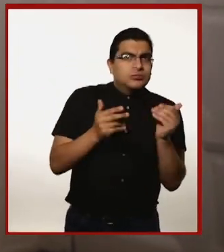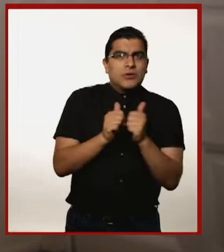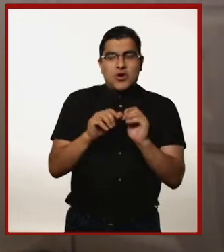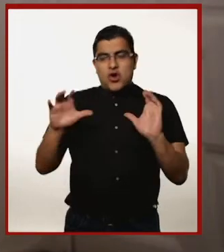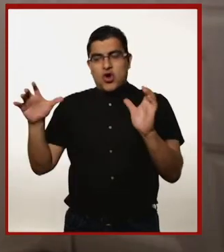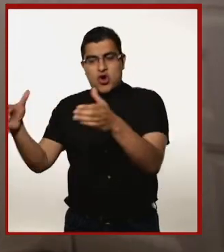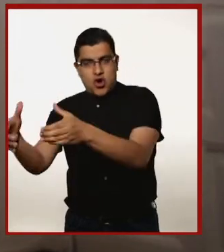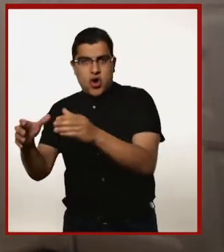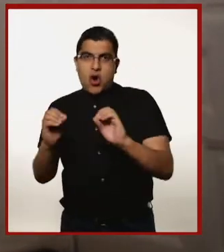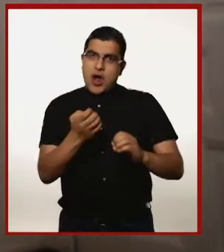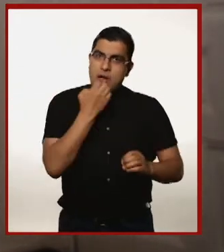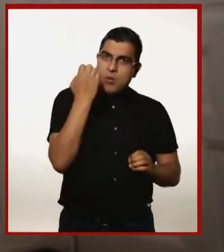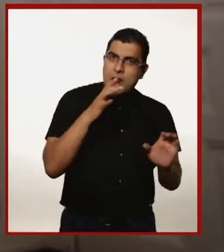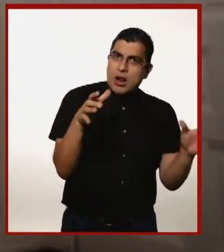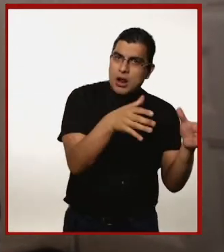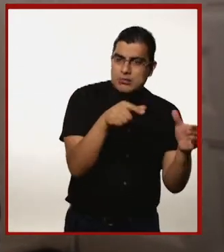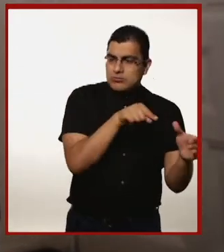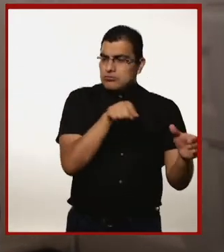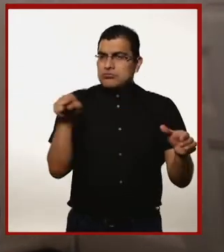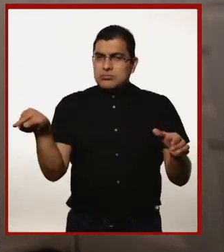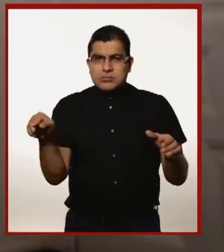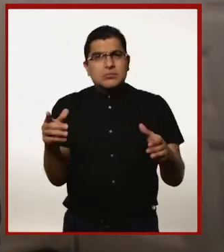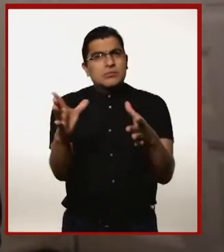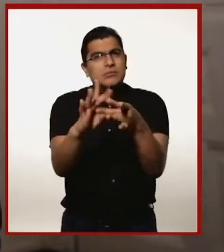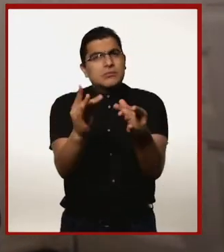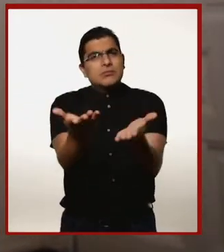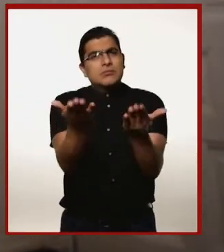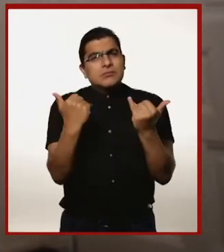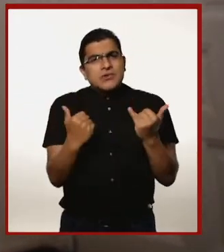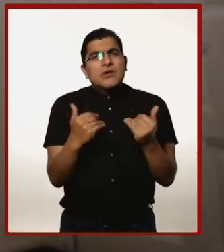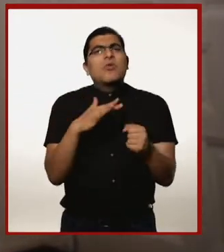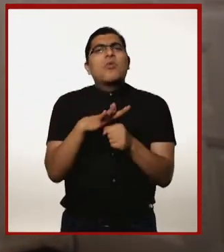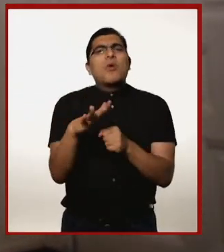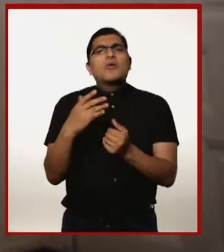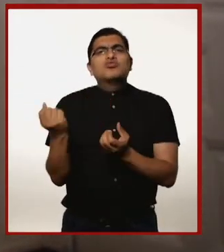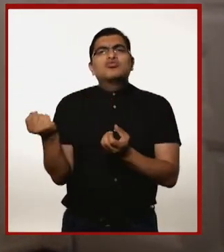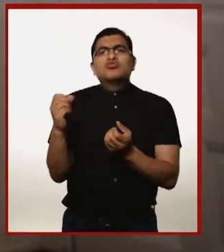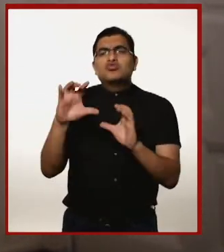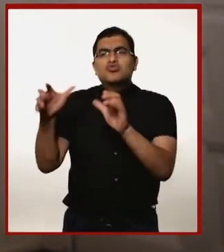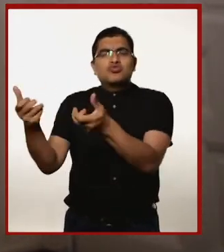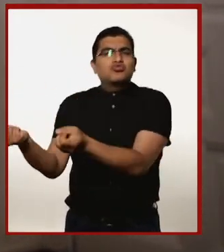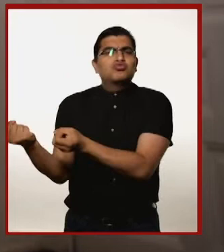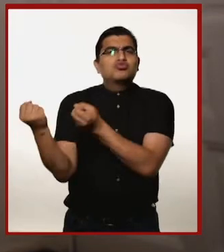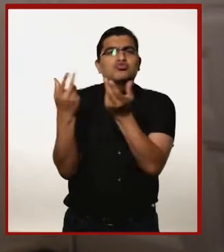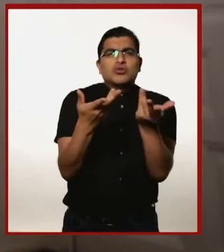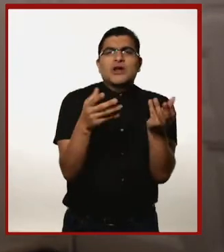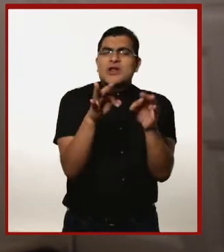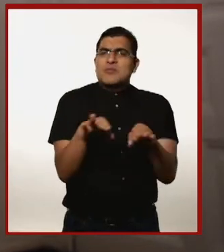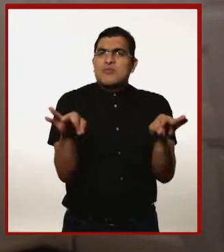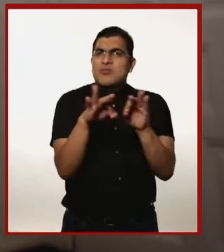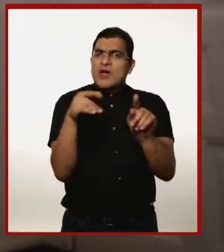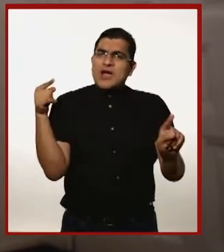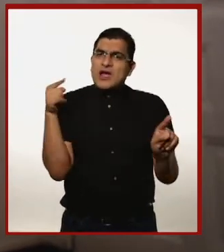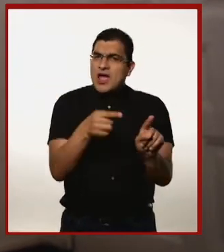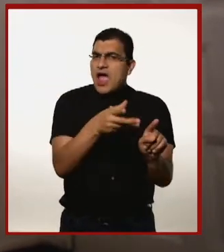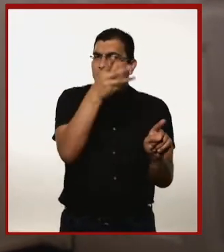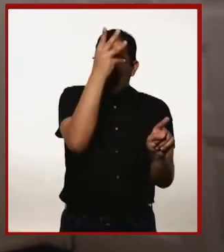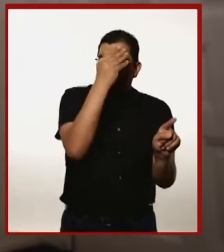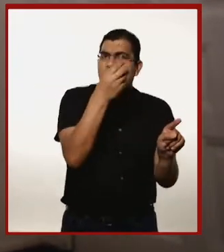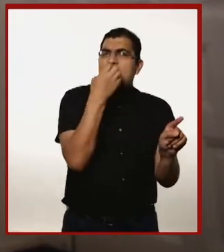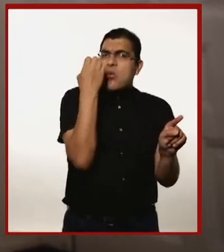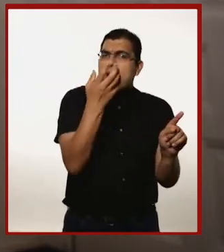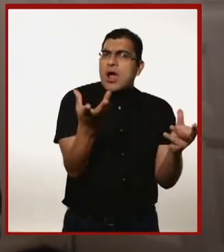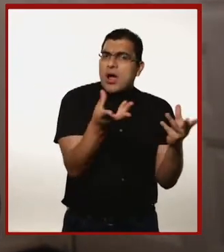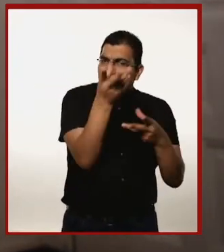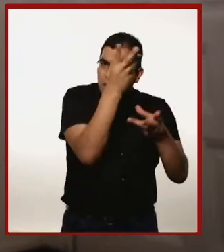compartir, sea en el ámbito comunitario o dentro de la escuela, cuéntanos, Felicitas, ¿qué aporta la comunidad para darle significado y sentido a